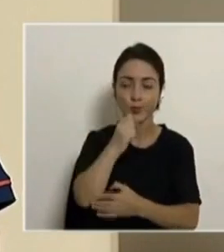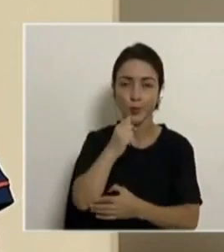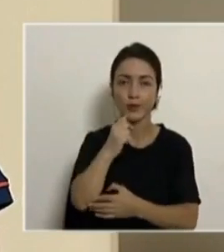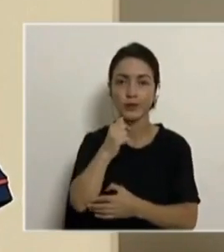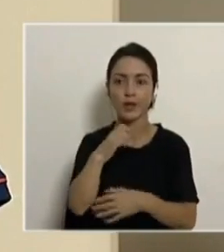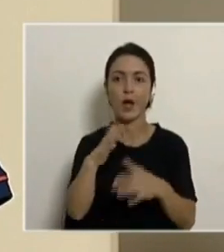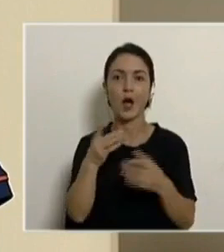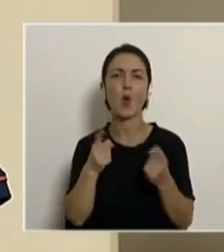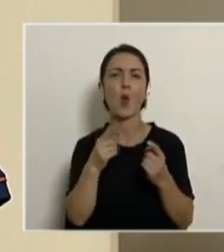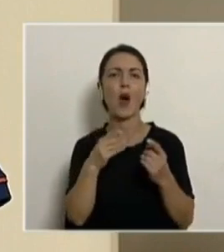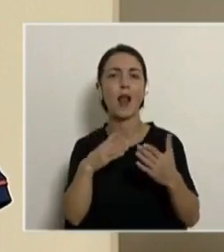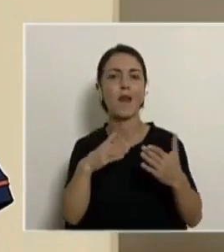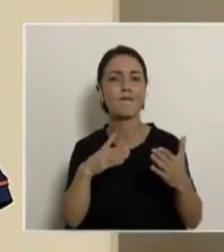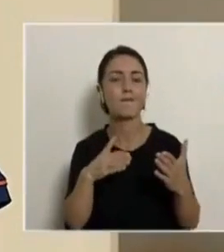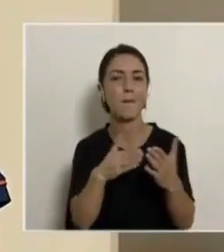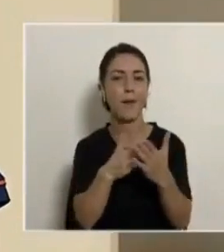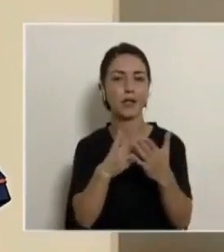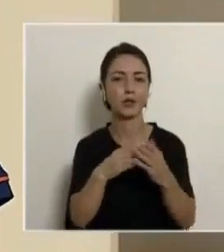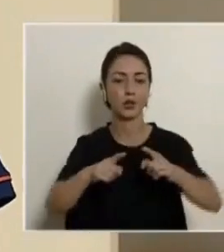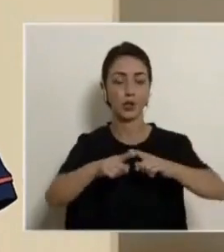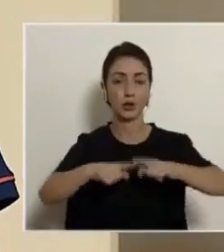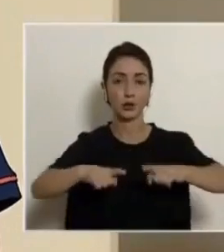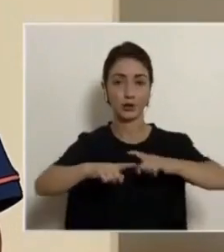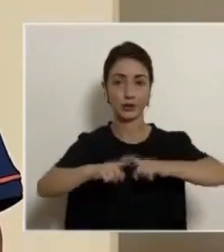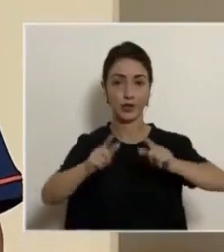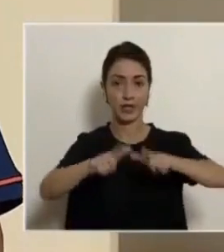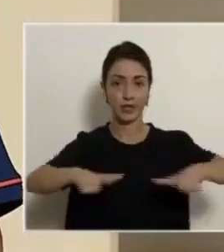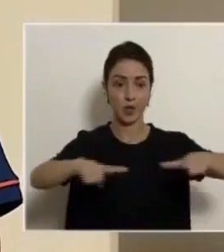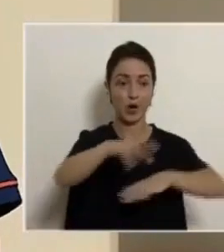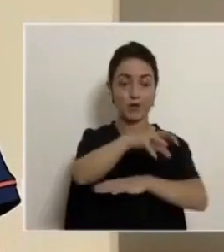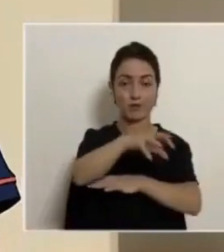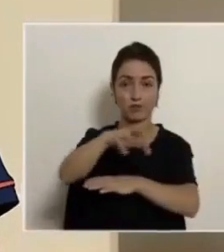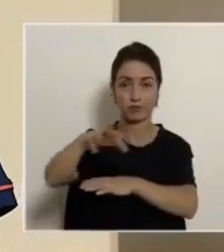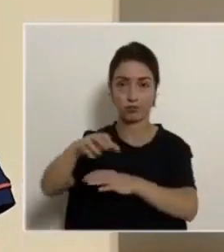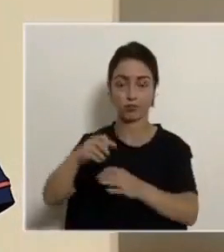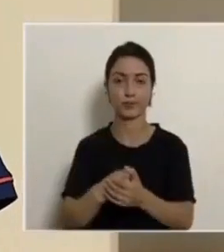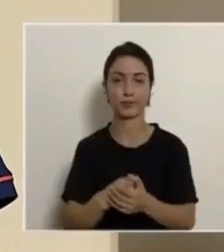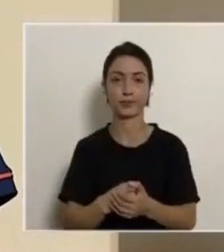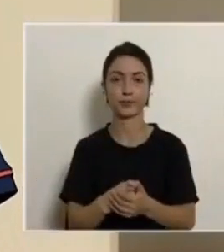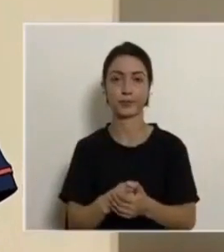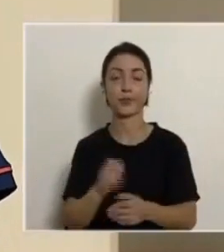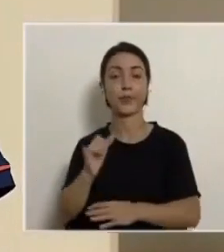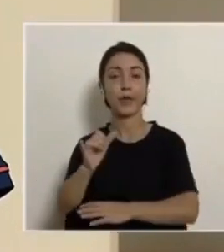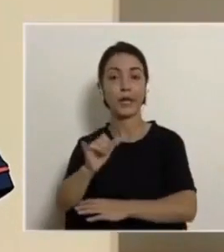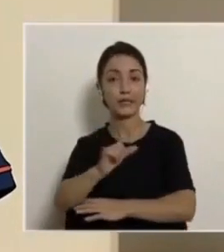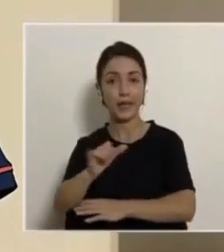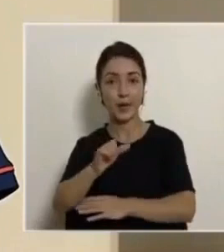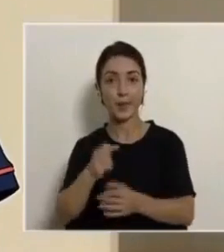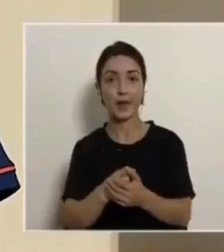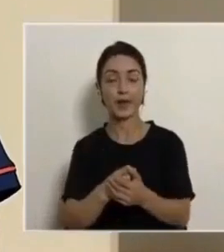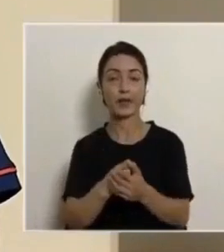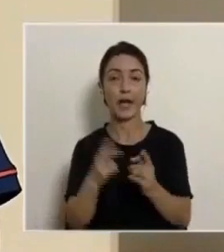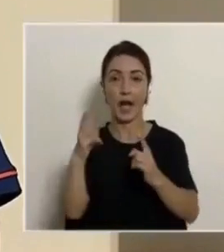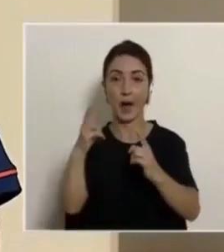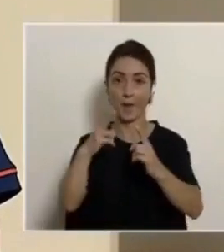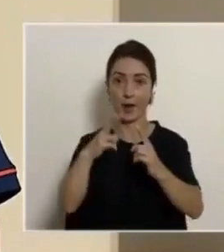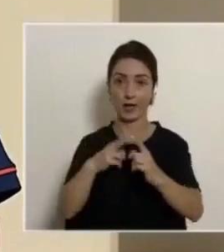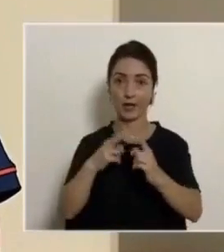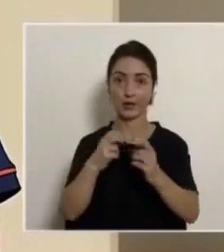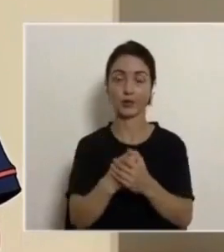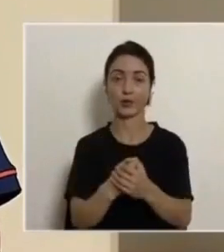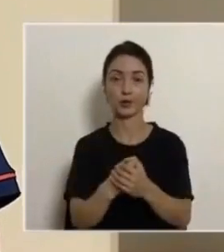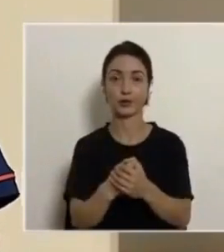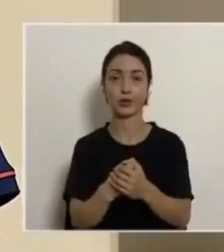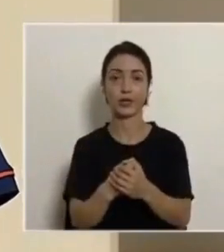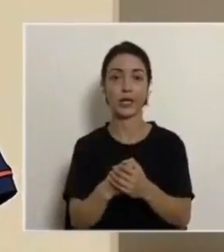el impacto que se ha generado en los territorios producto de estas medidas. Además, en el marco de la aplicación del modelo de